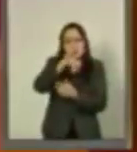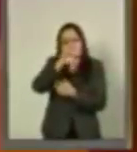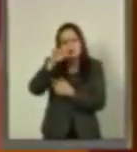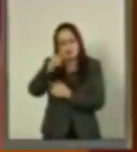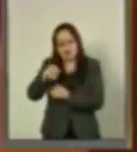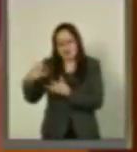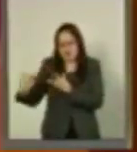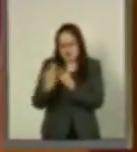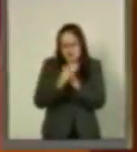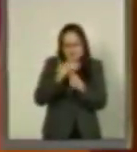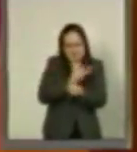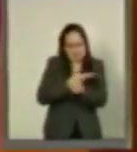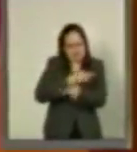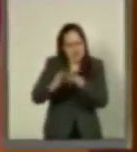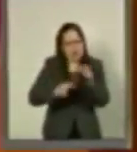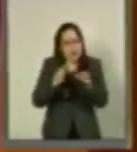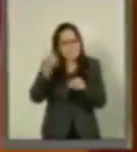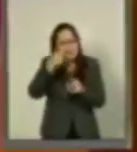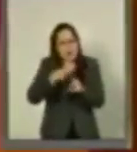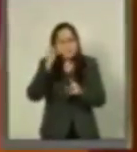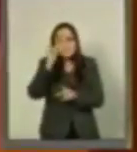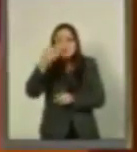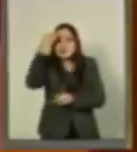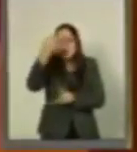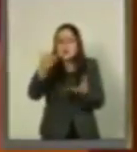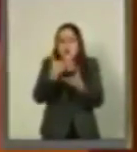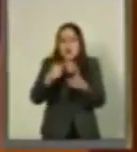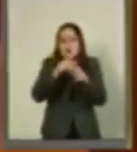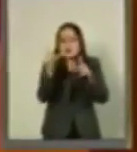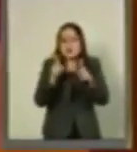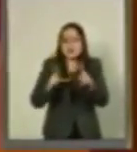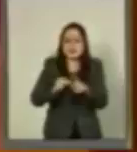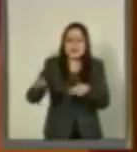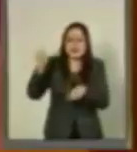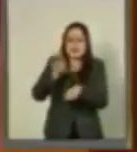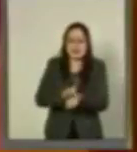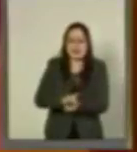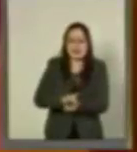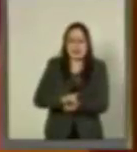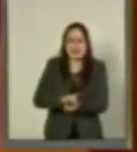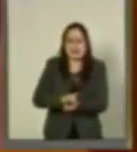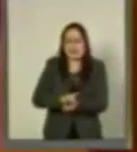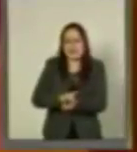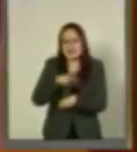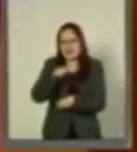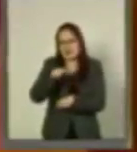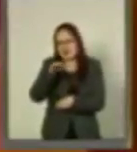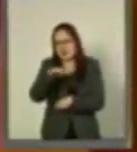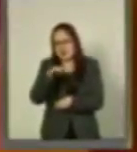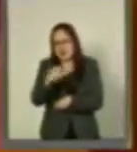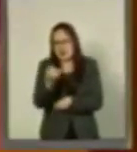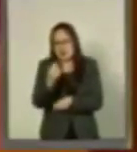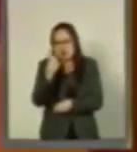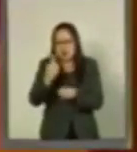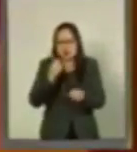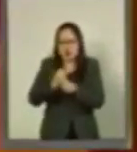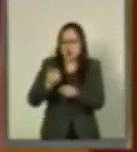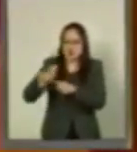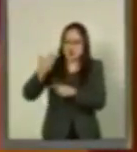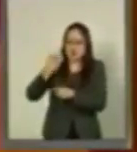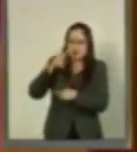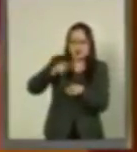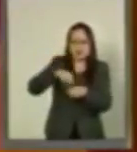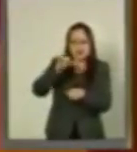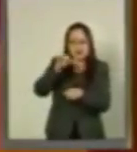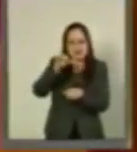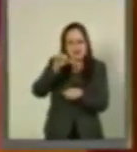para poderlo implementar en el mismo momento, aquel 18 o 19 de junio del año pasado,